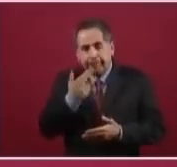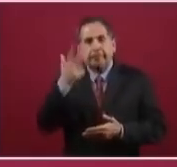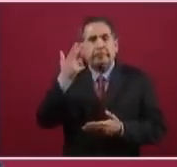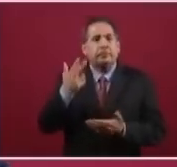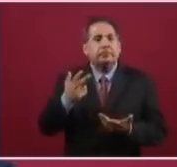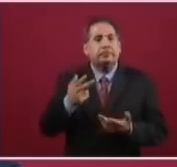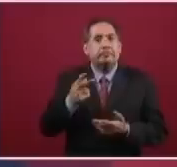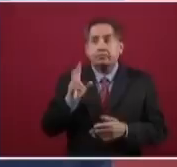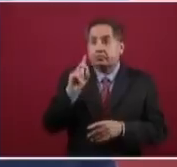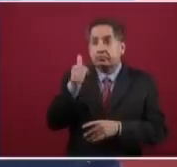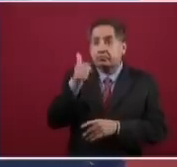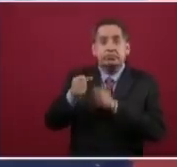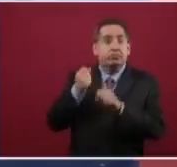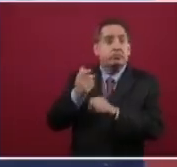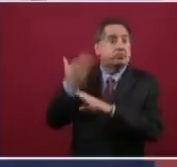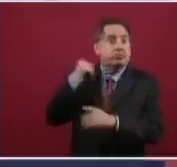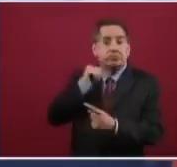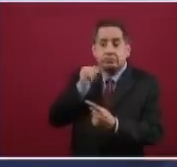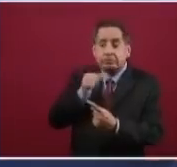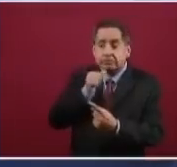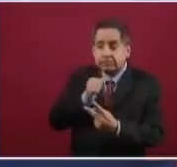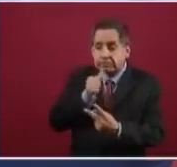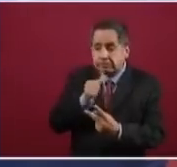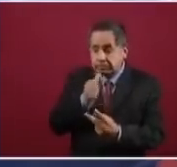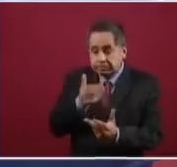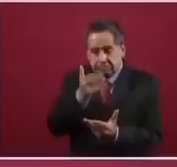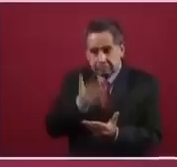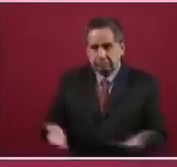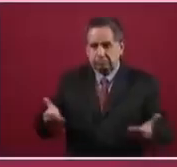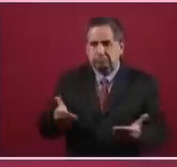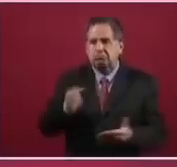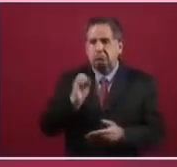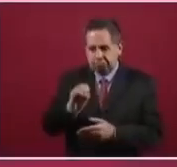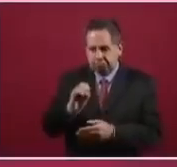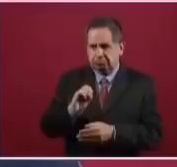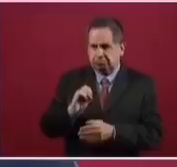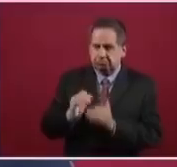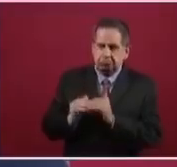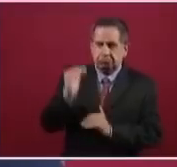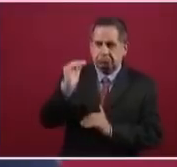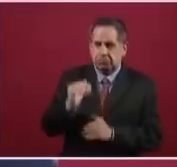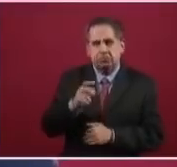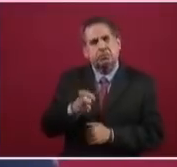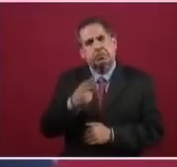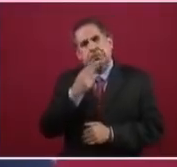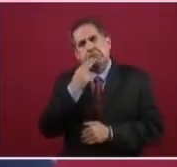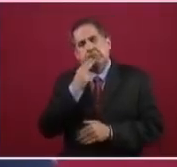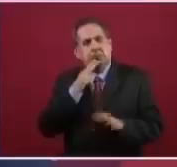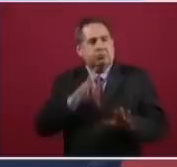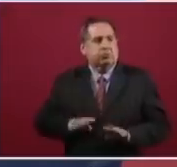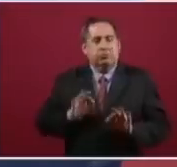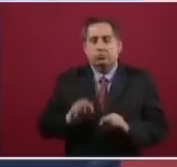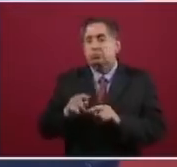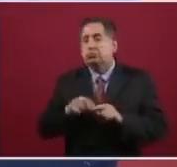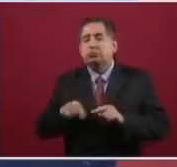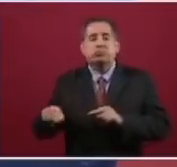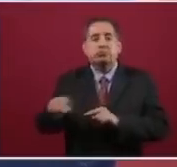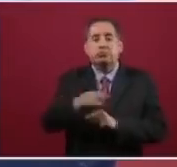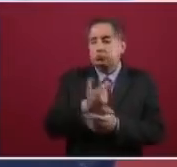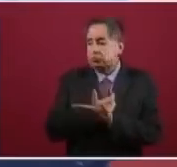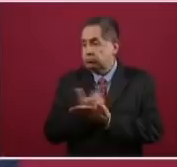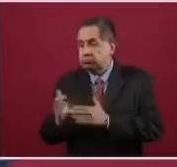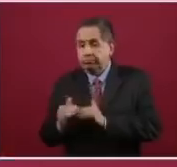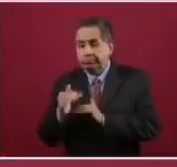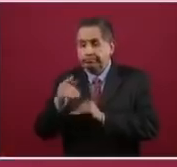36 años y esto tuvo un efecto importante en todo lo que fue el aumento del salario